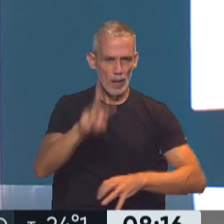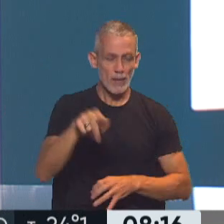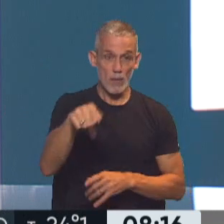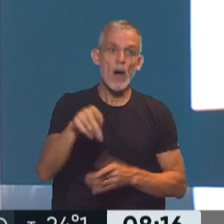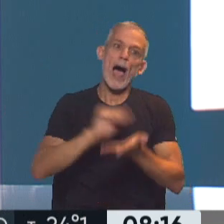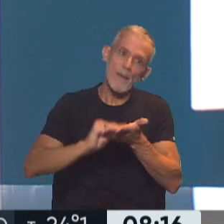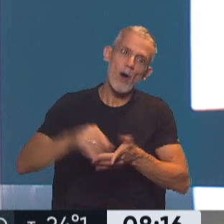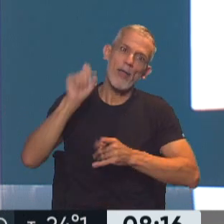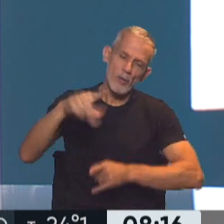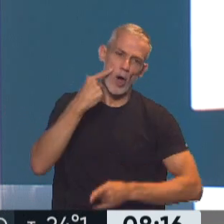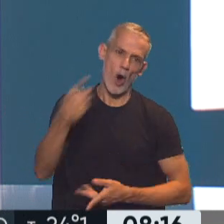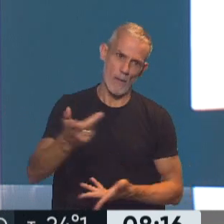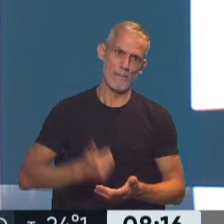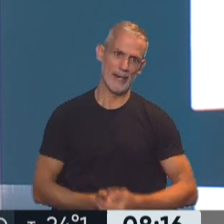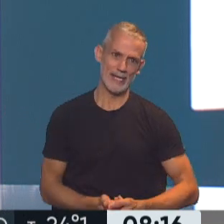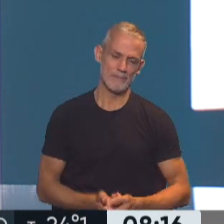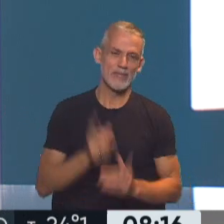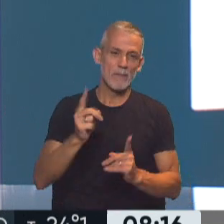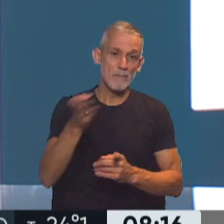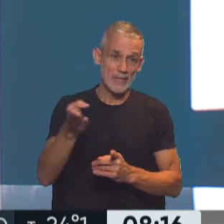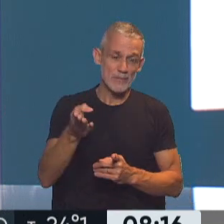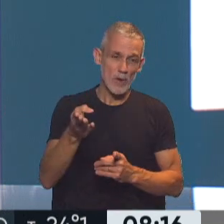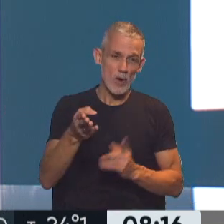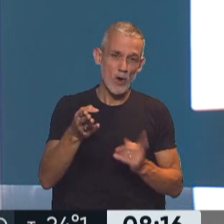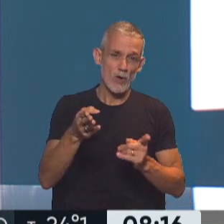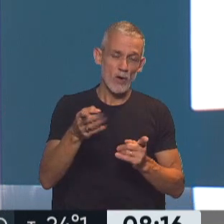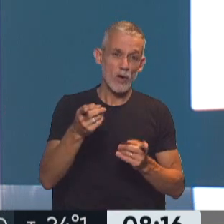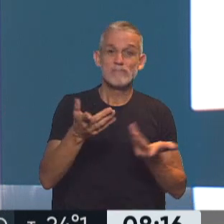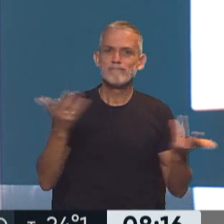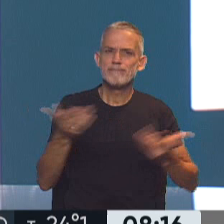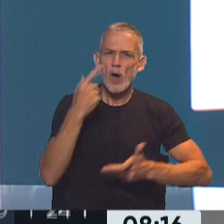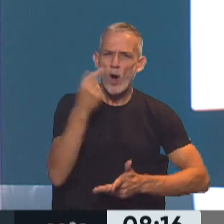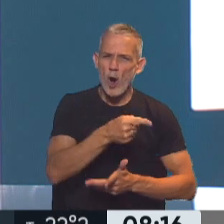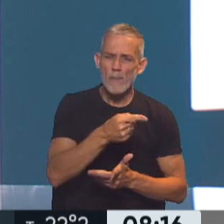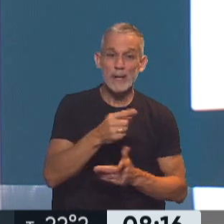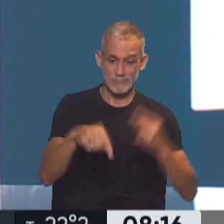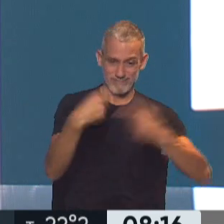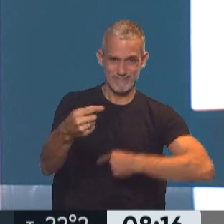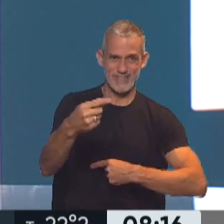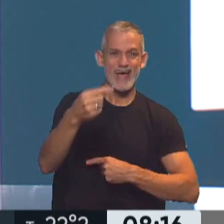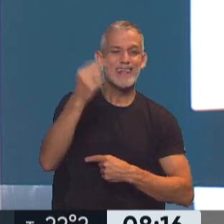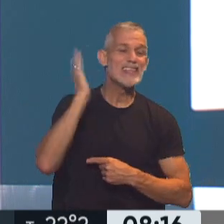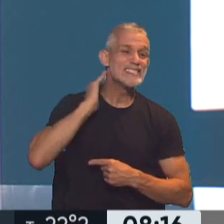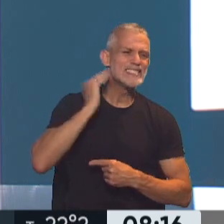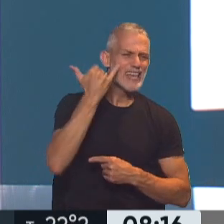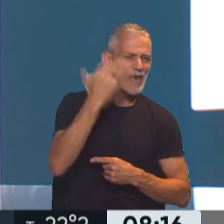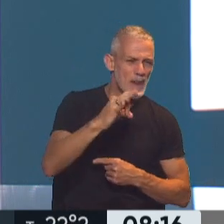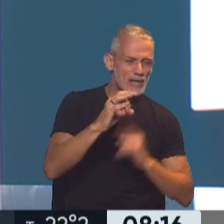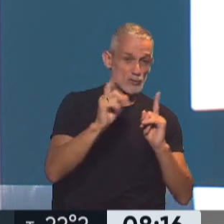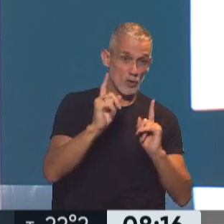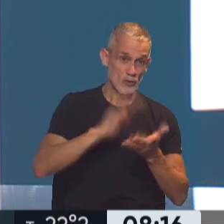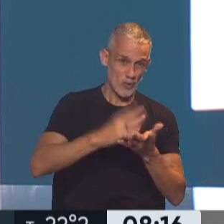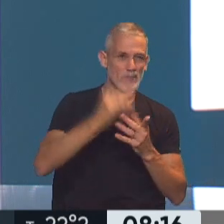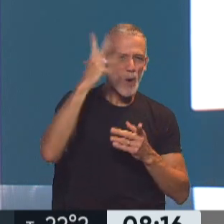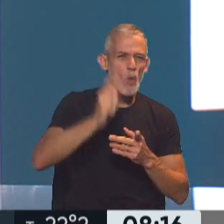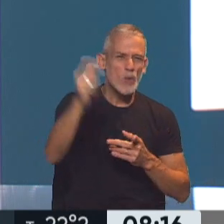el abogado de ese imputado que, dicho sea de paso, el próximo 16 de mayo por ese episodio va a ir a